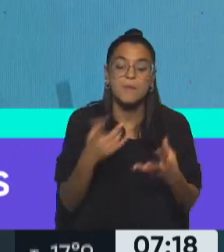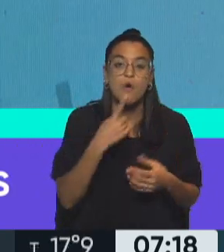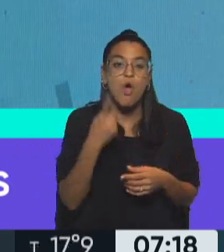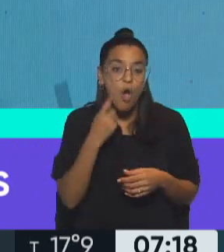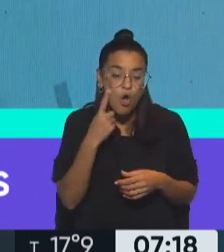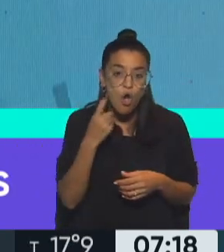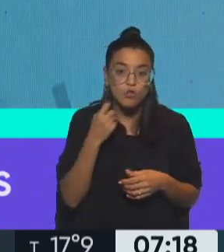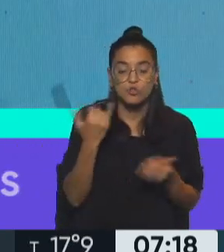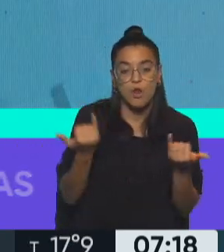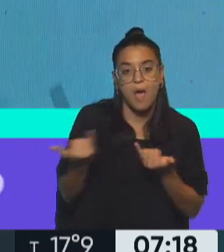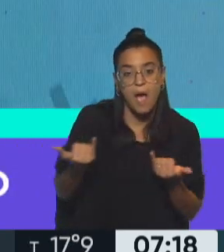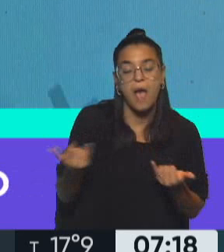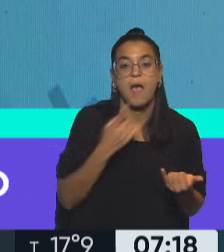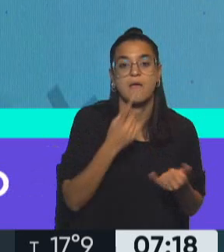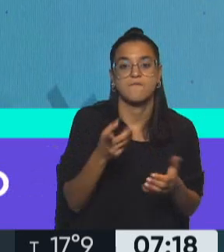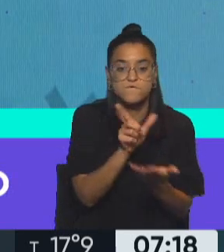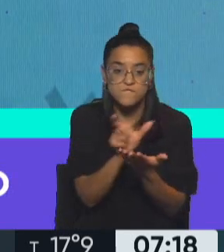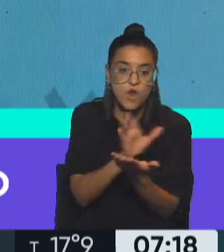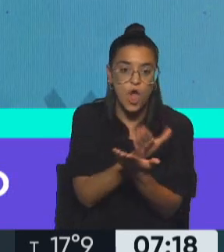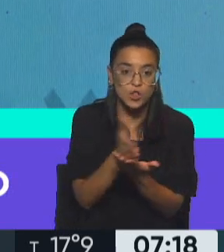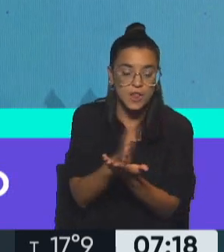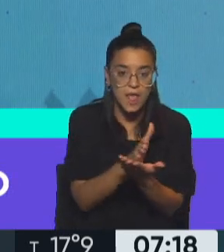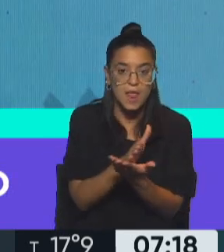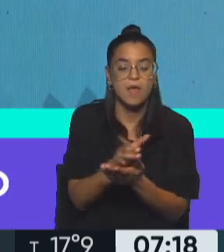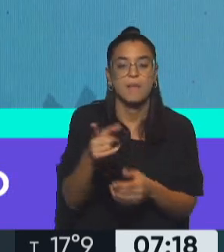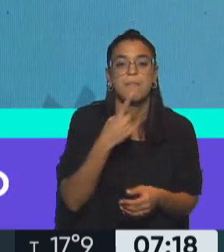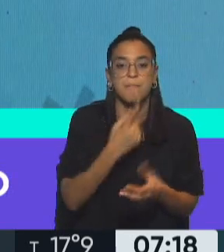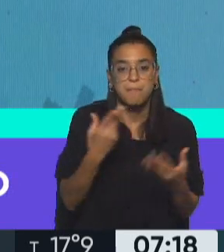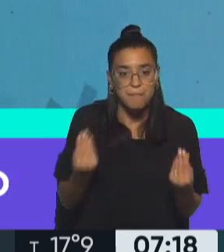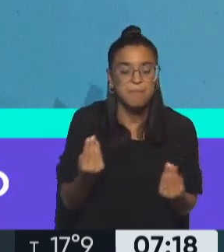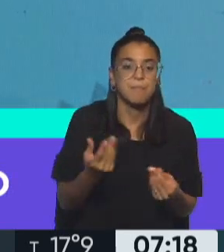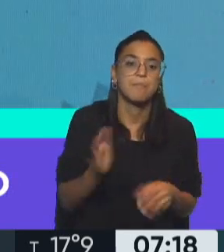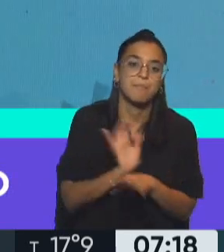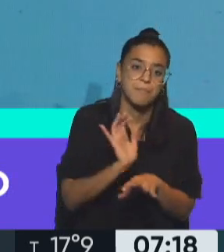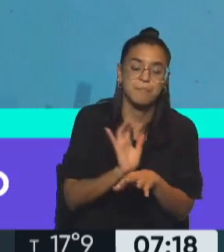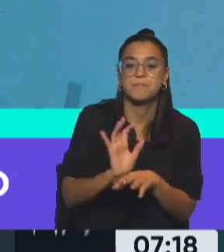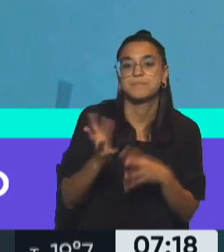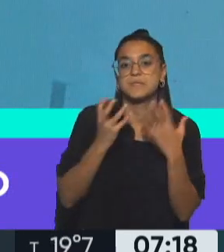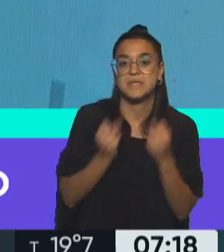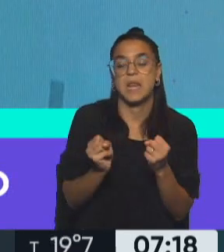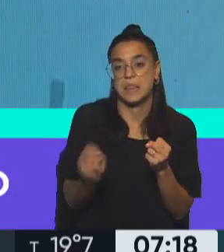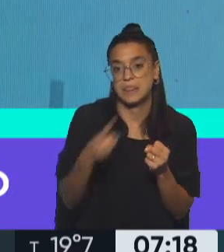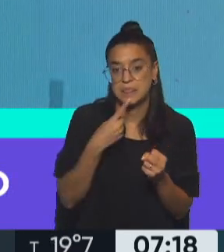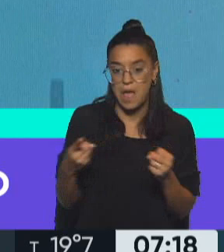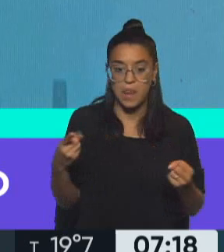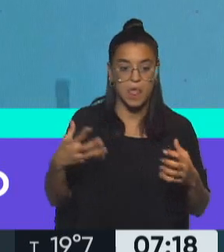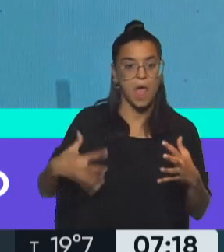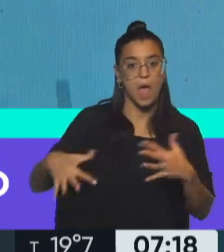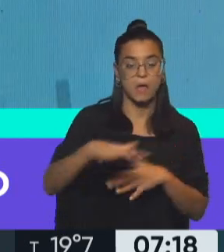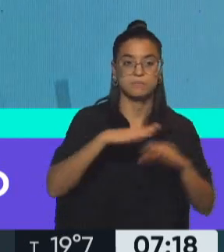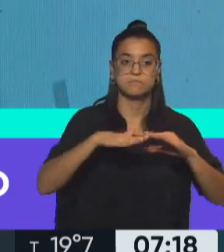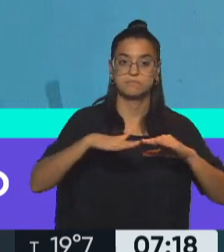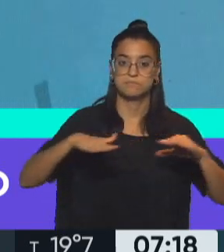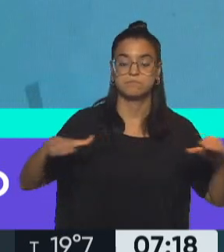controles habituales en las fronteras como para tratar de mantener una cuestión sanitaria estable en la República Argentina. Y tercero